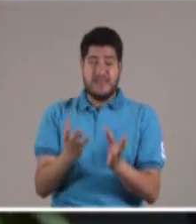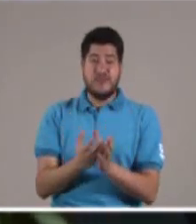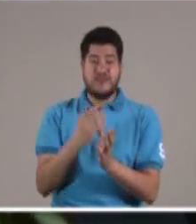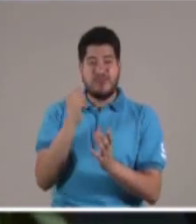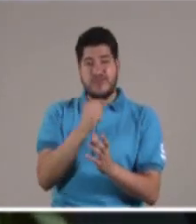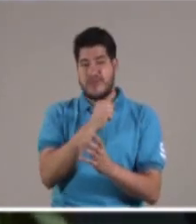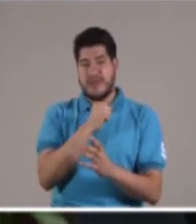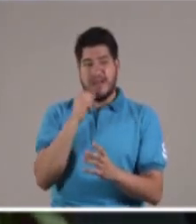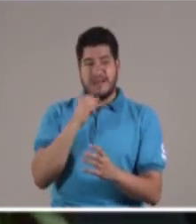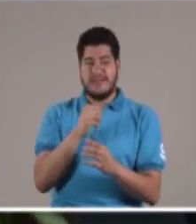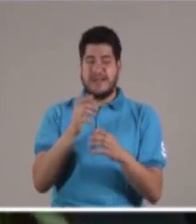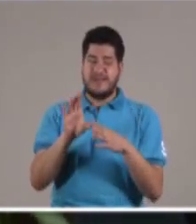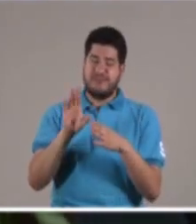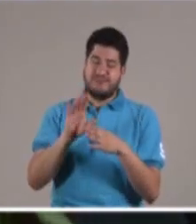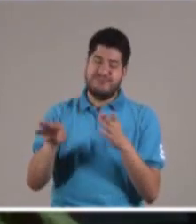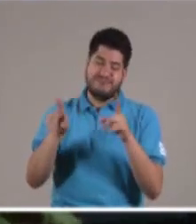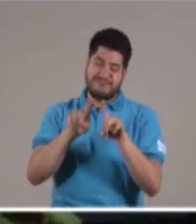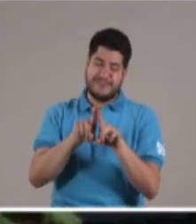la barranca